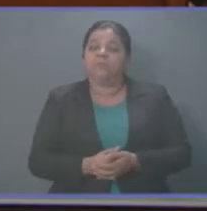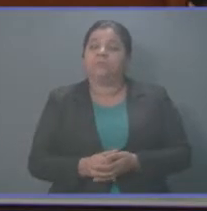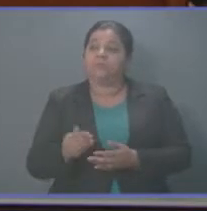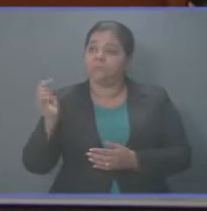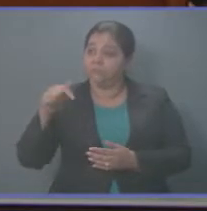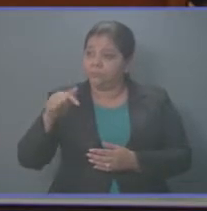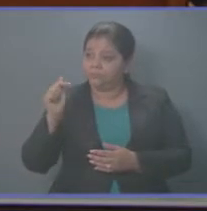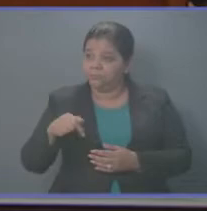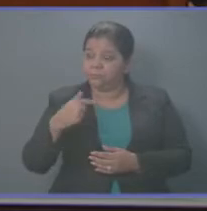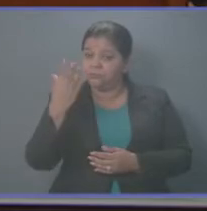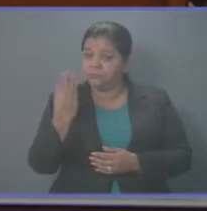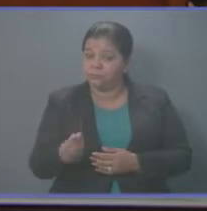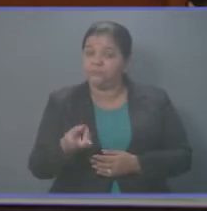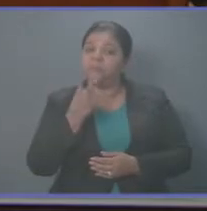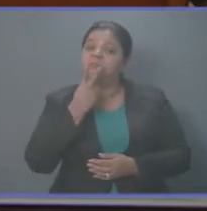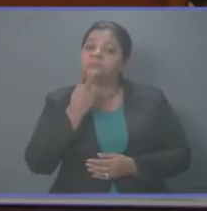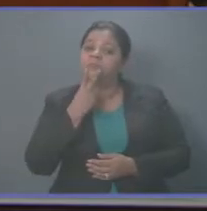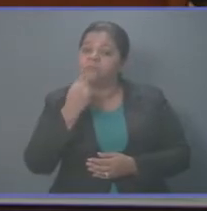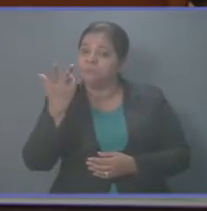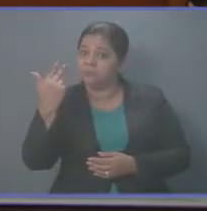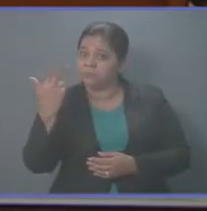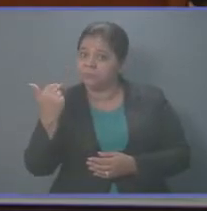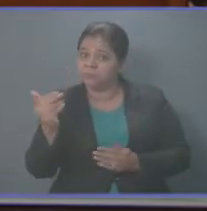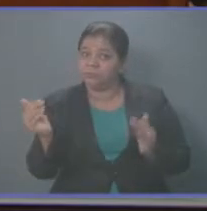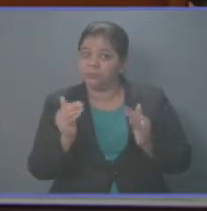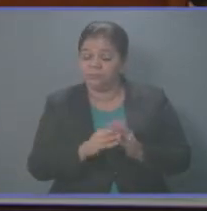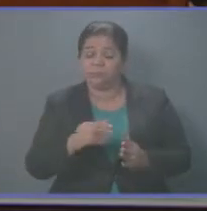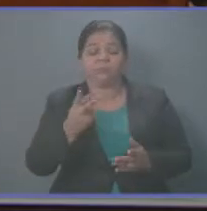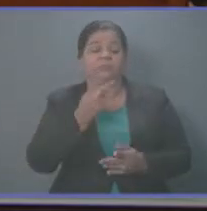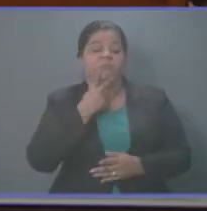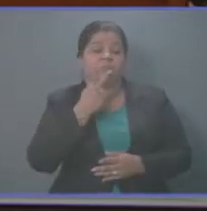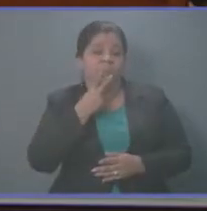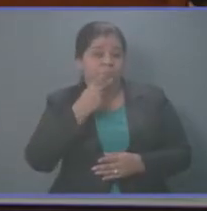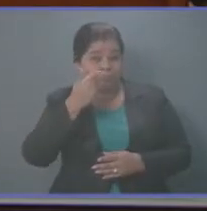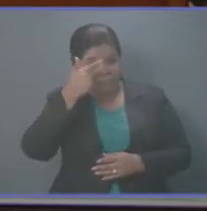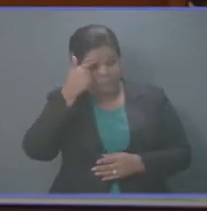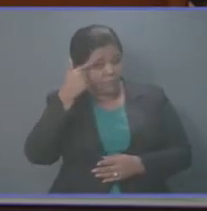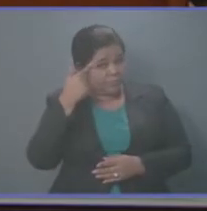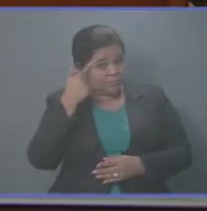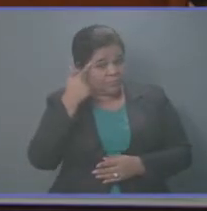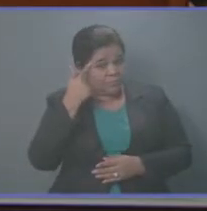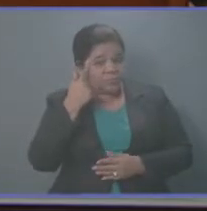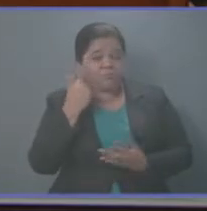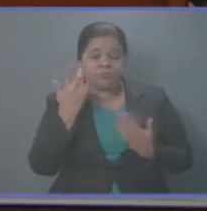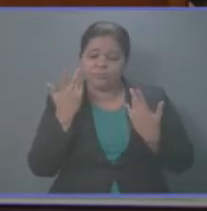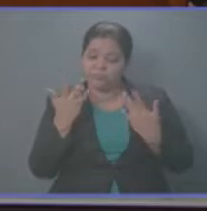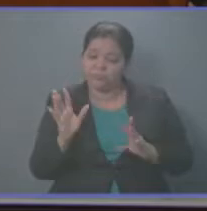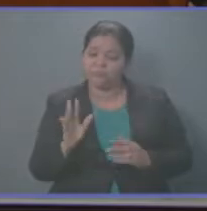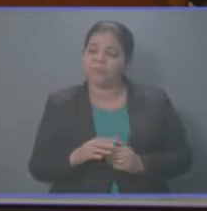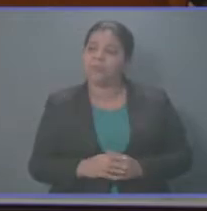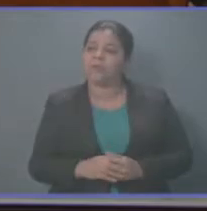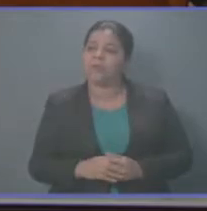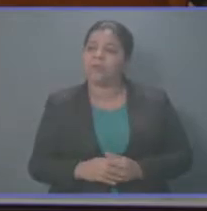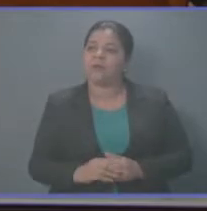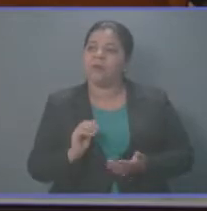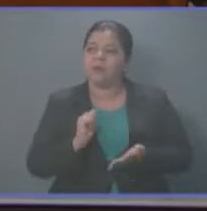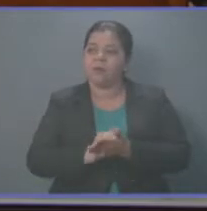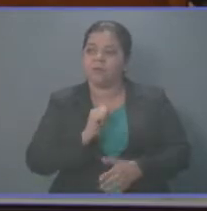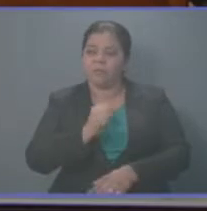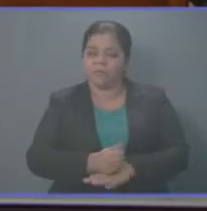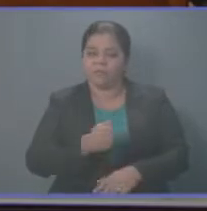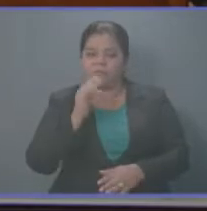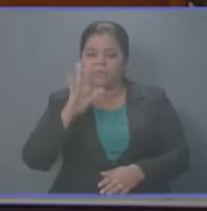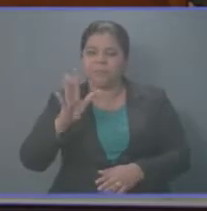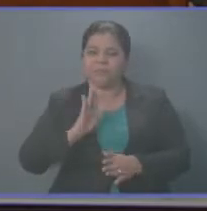en este viernes 13, viernes negro precisamente como se ha dicho, se ha consumado una de las